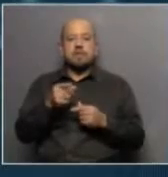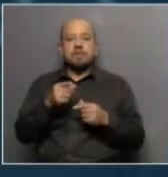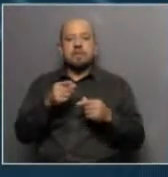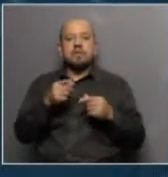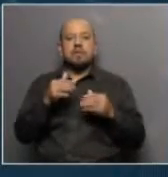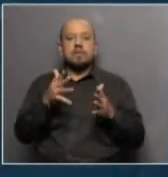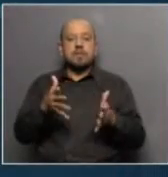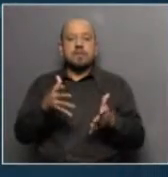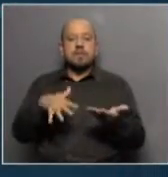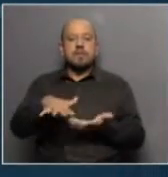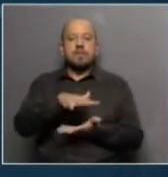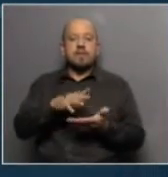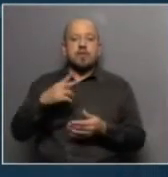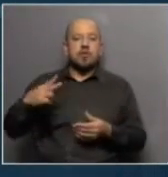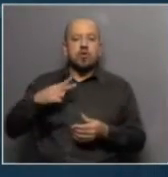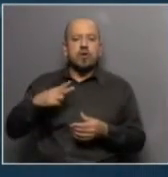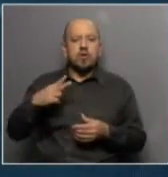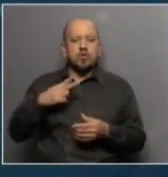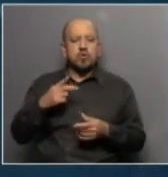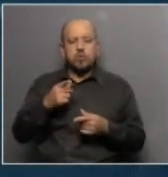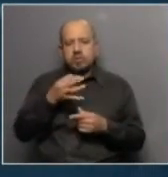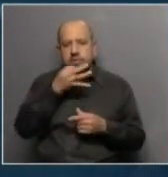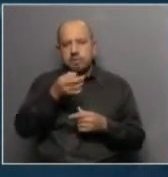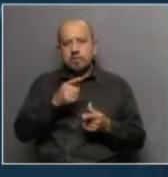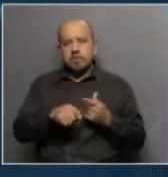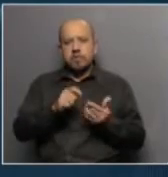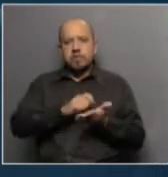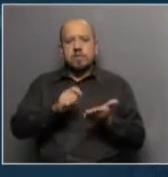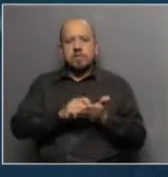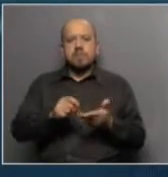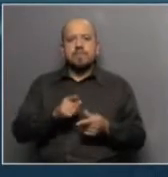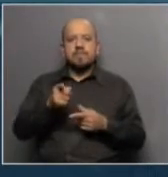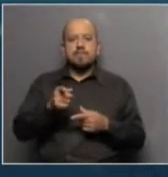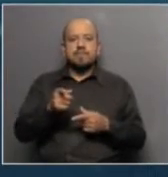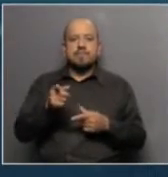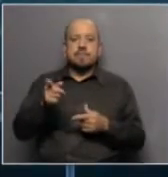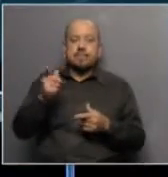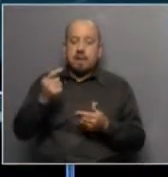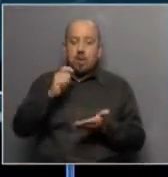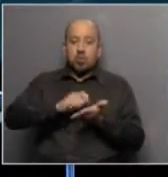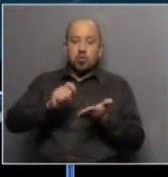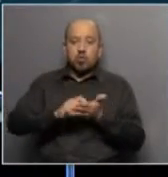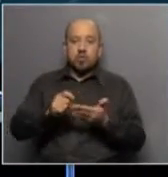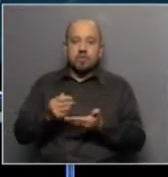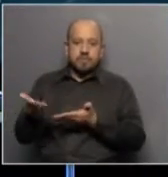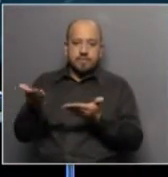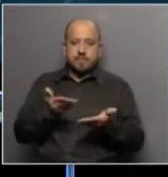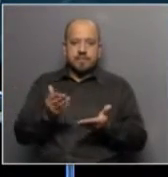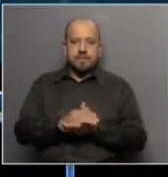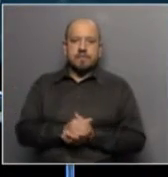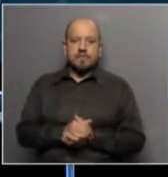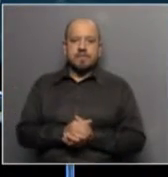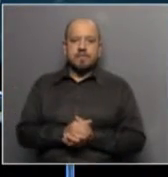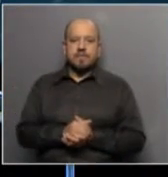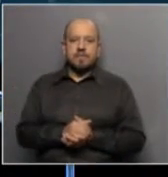editorializa tanto sobre la riqueza, quizá. Juan Pedro es uno de los autores de este libro y lo saludamos en la letra chica.